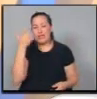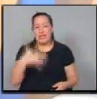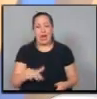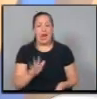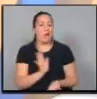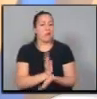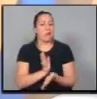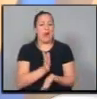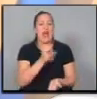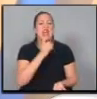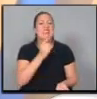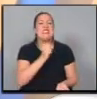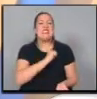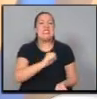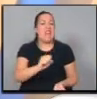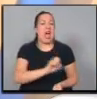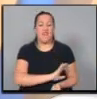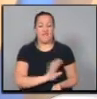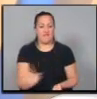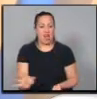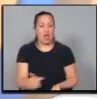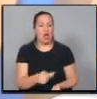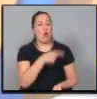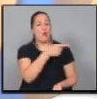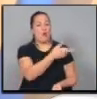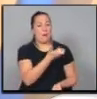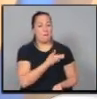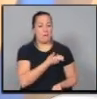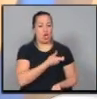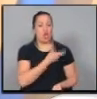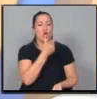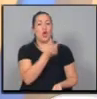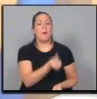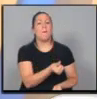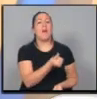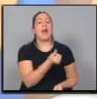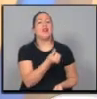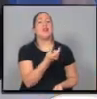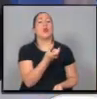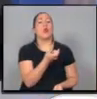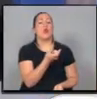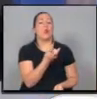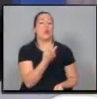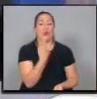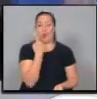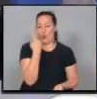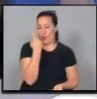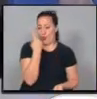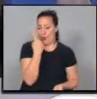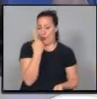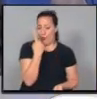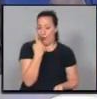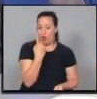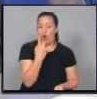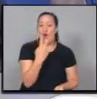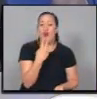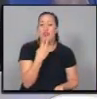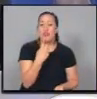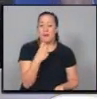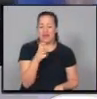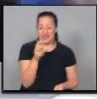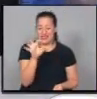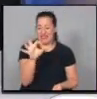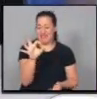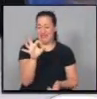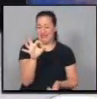estafa. Sí, una estafa al bolsillo. Vos recién me contabas, ¿compraste cuántos limones? No, uno. Uno a 11 pesos. 11 medianito